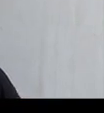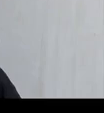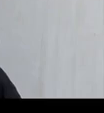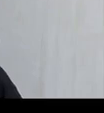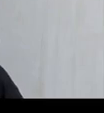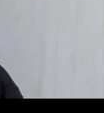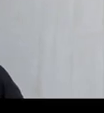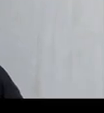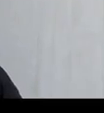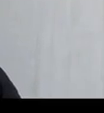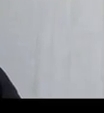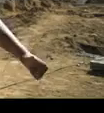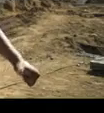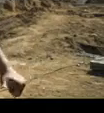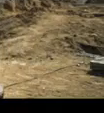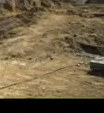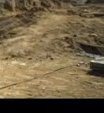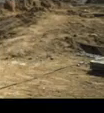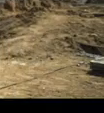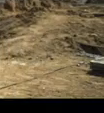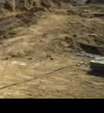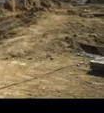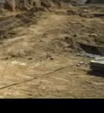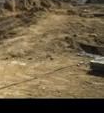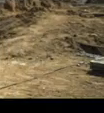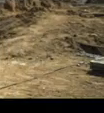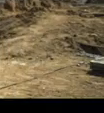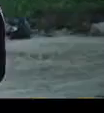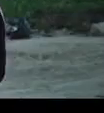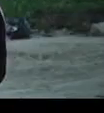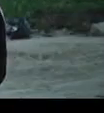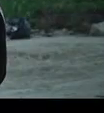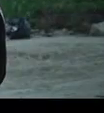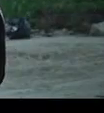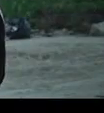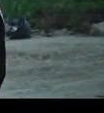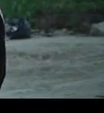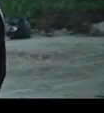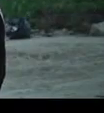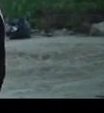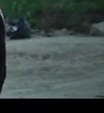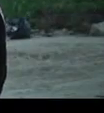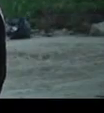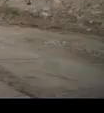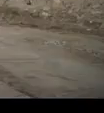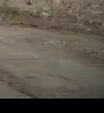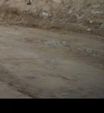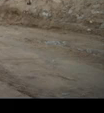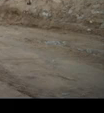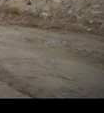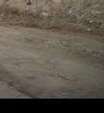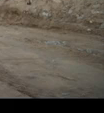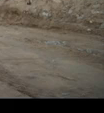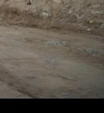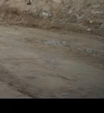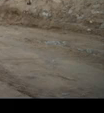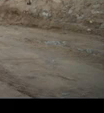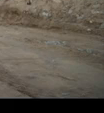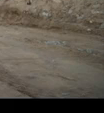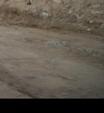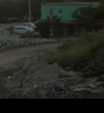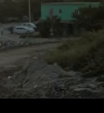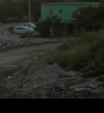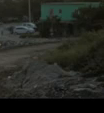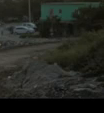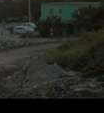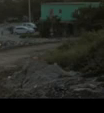otros rumbos y con espacios abiertos para ellos siento que van a salir adelante y va a ser un mejor mundo. En Los